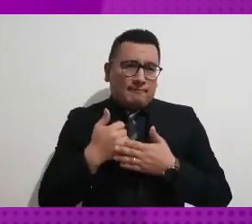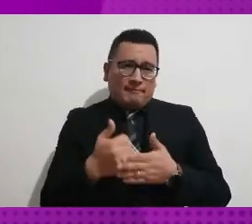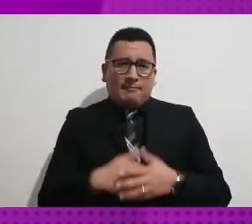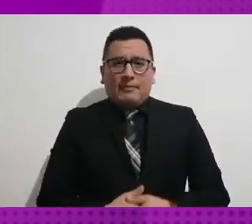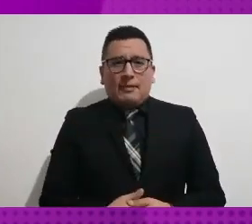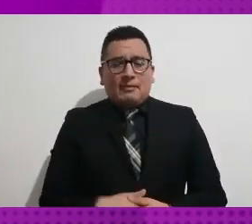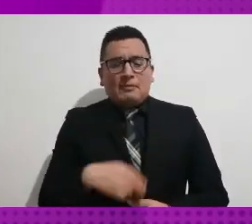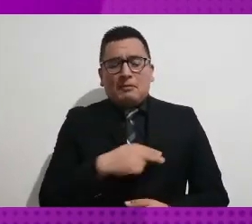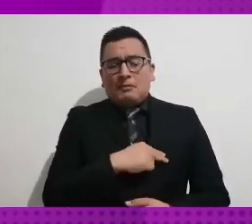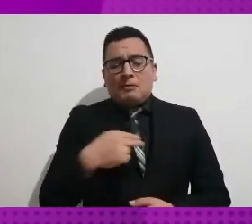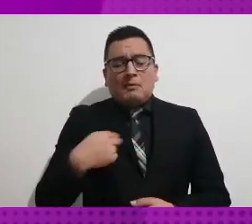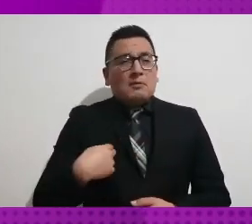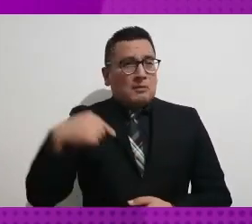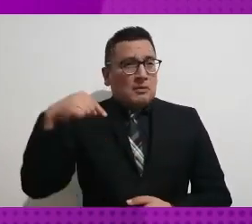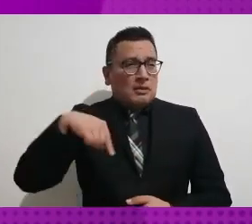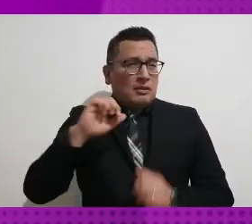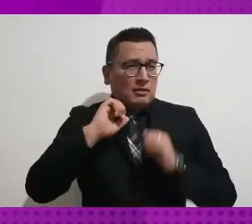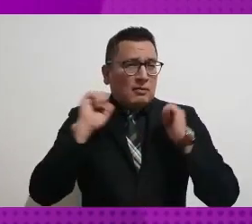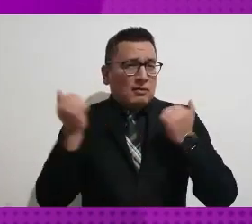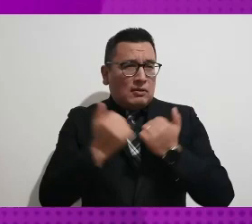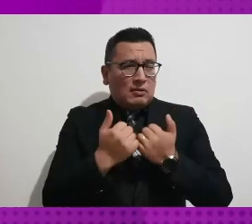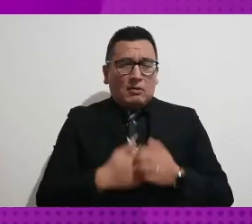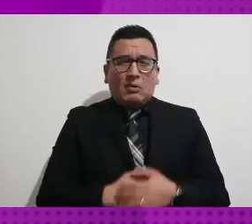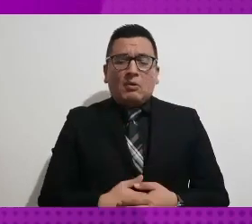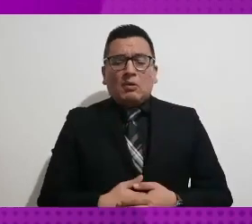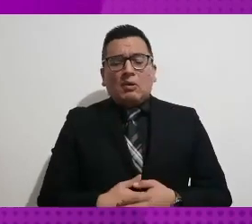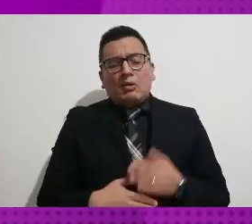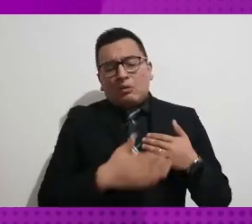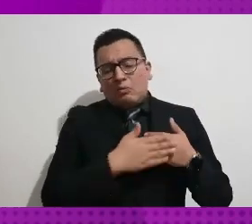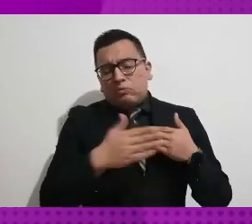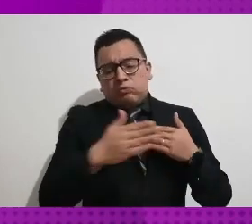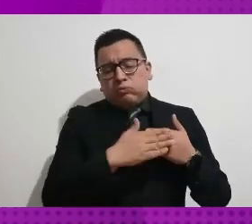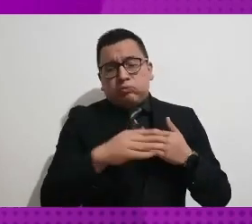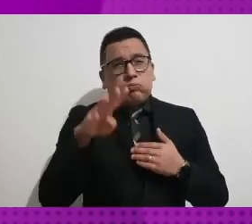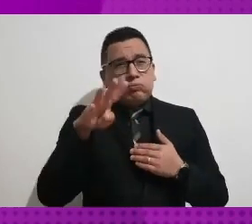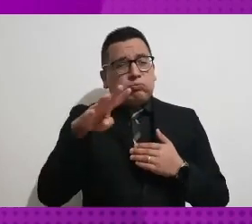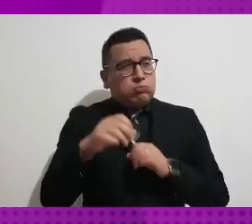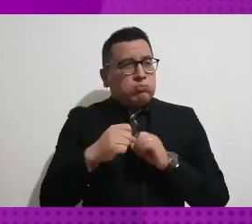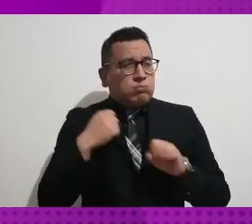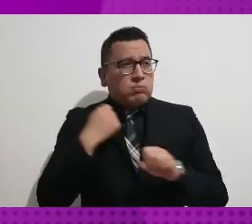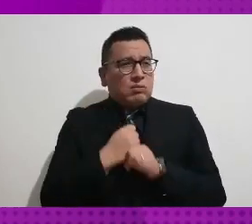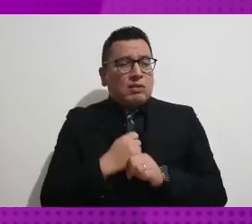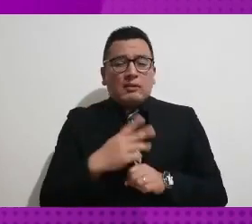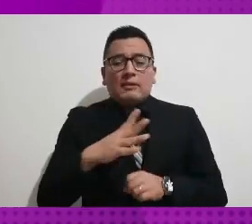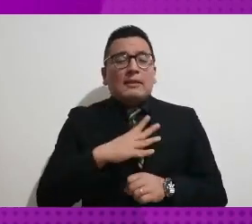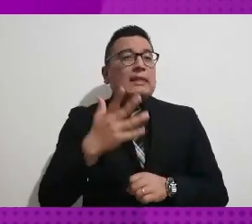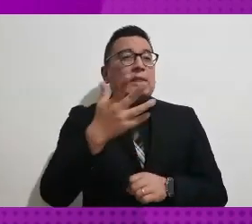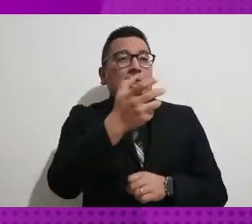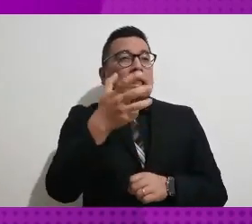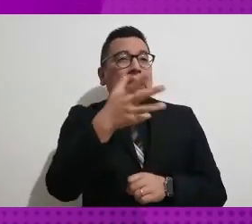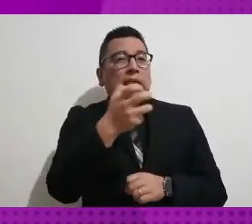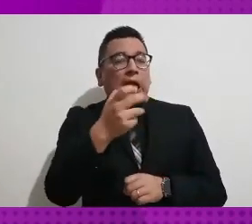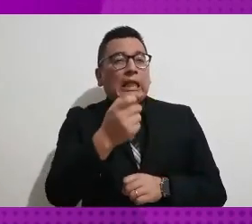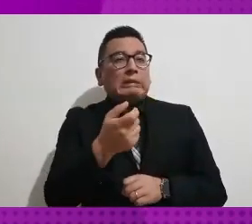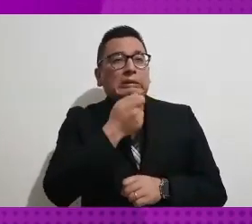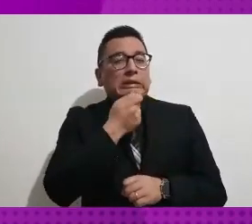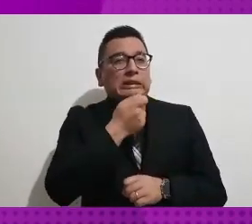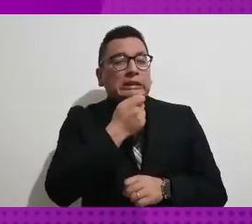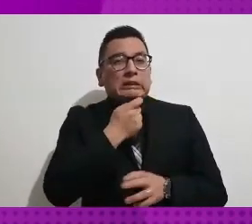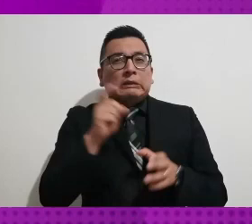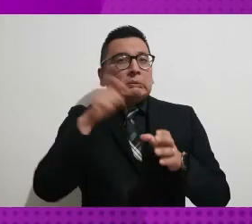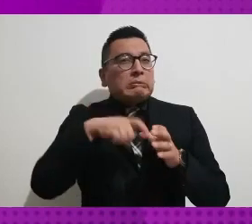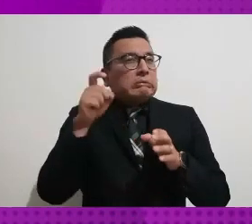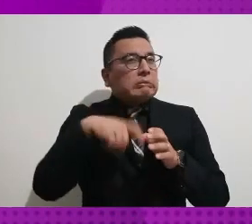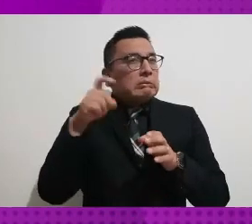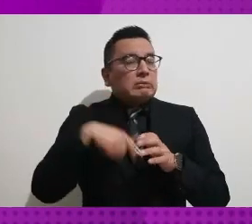Hemos tenido en Ver Contigo ya en estos 19 años 500 niños registrados,